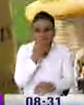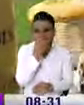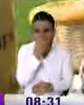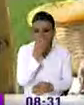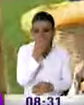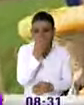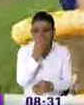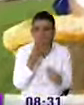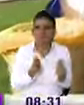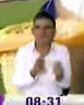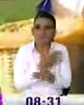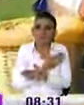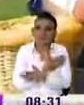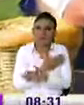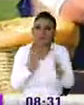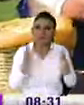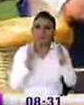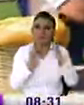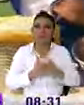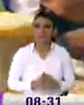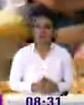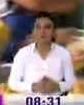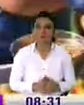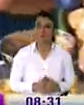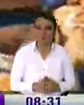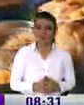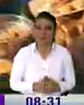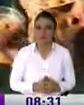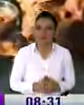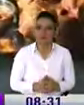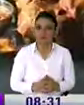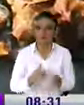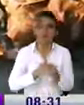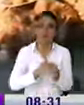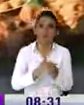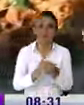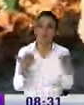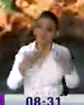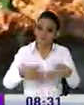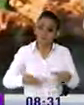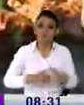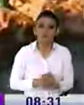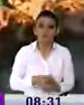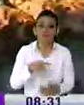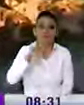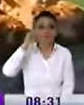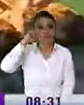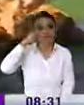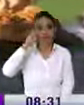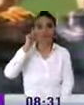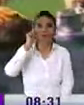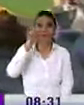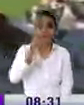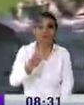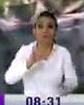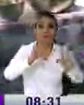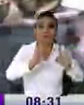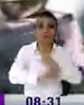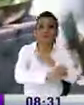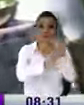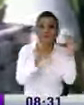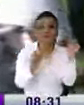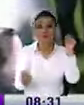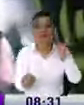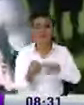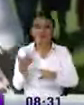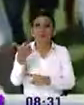con la calidez. Miren que siempre tienen todos. Así que la invitación está hecha. Recuerden, a partir de mañana a las 6 de la mañana hasta las 10